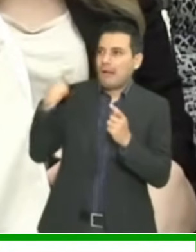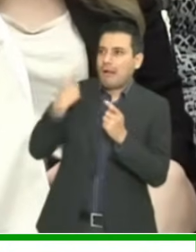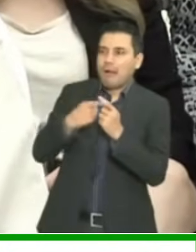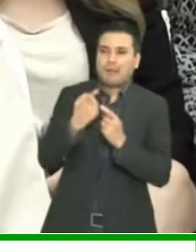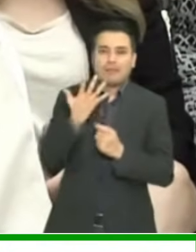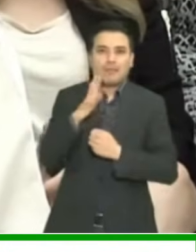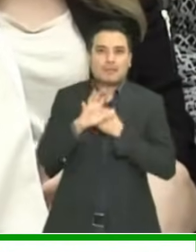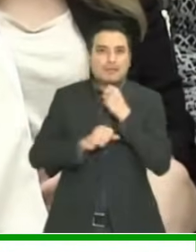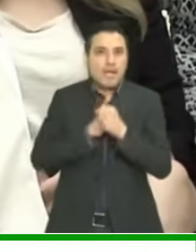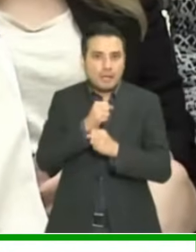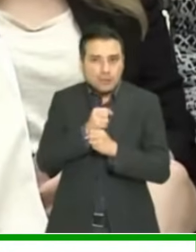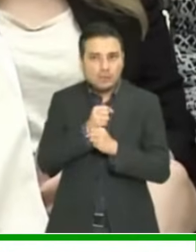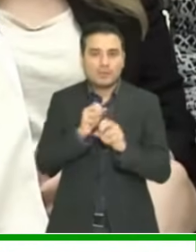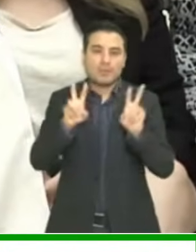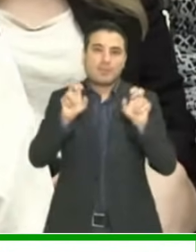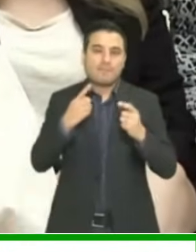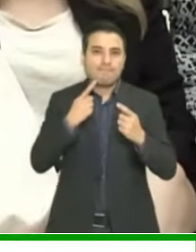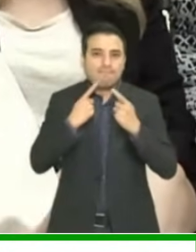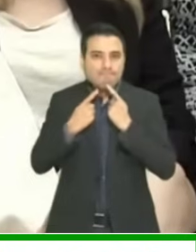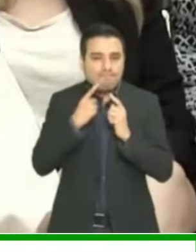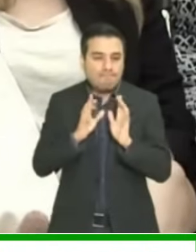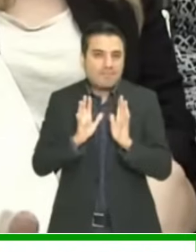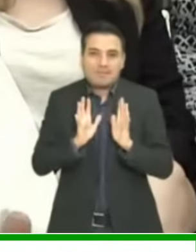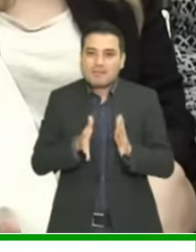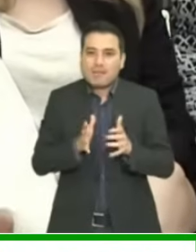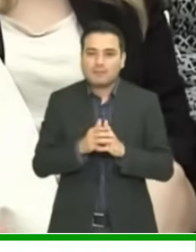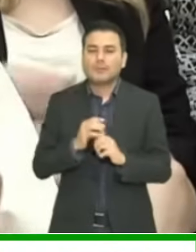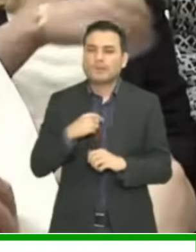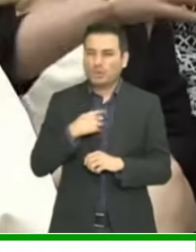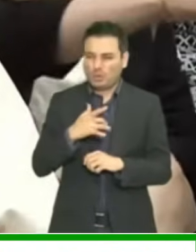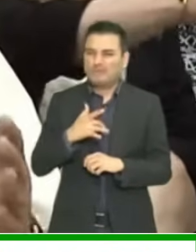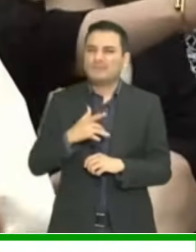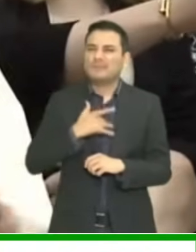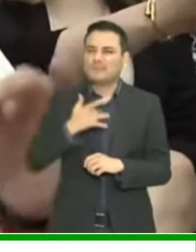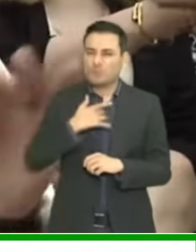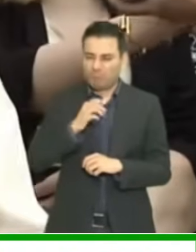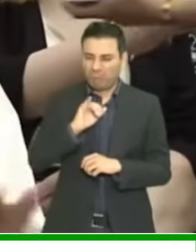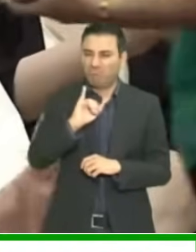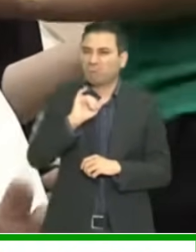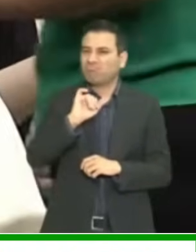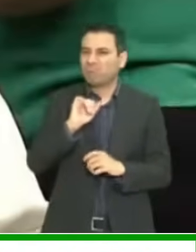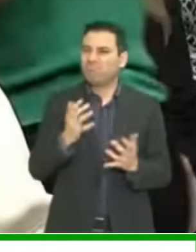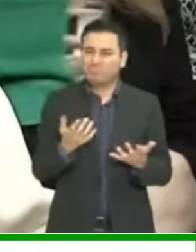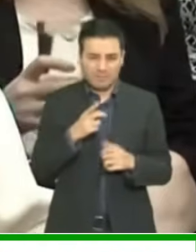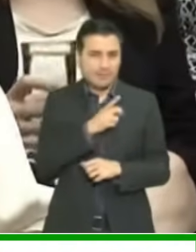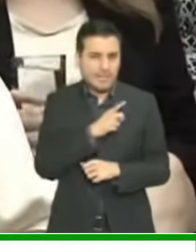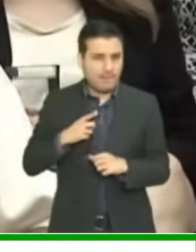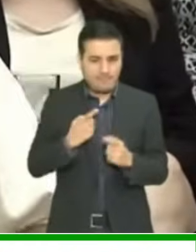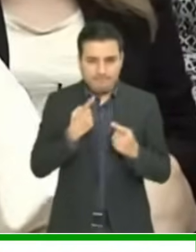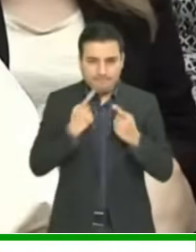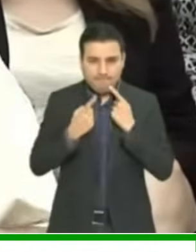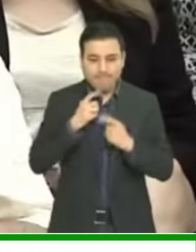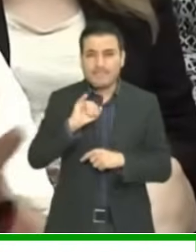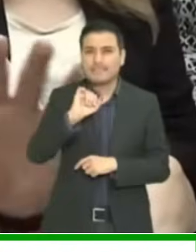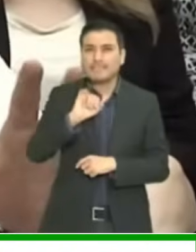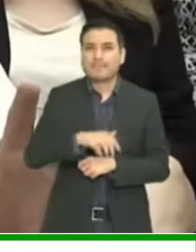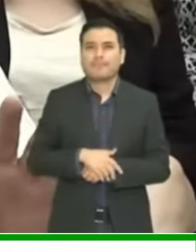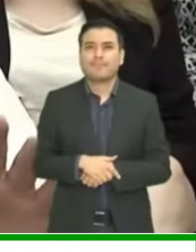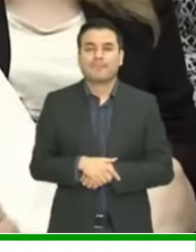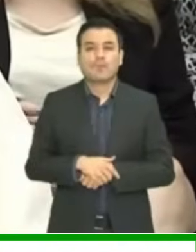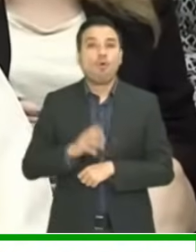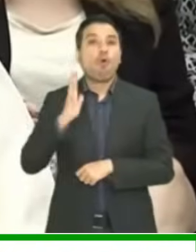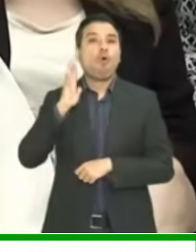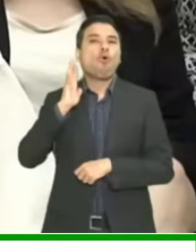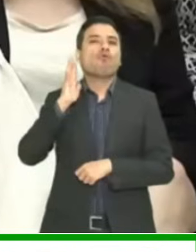de cómo se debe interpretar. Y nos parece también absolutamente válido y legítimo que se dé esa discusión. Vendrá la conformación